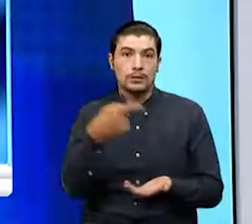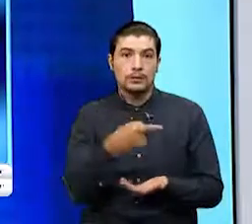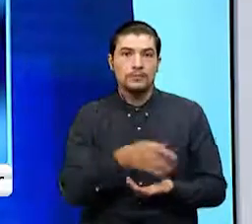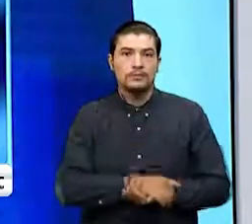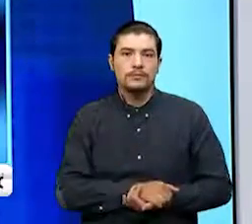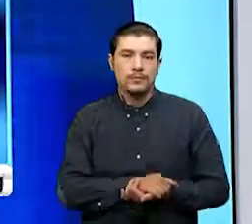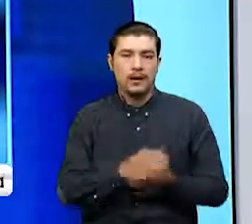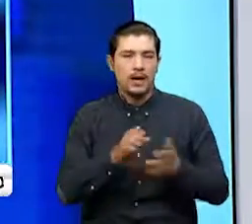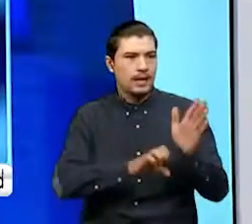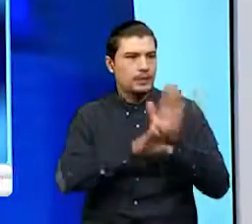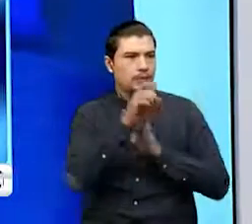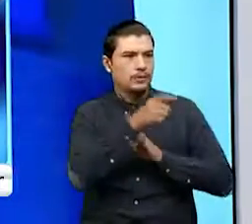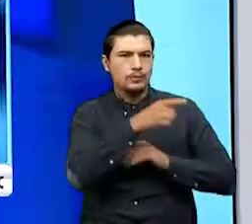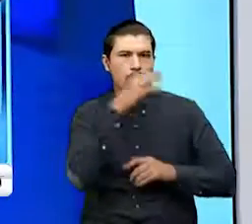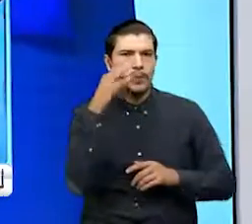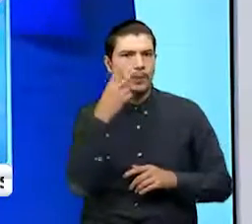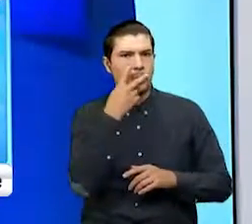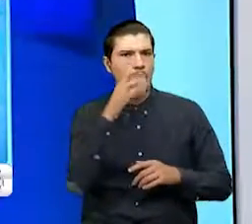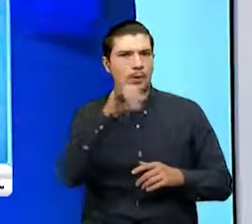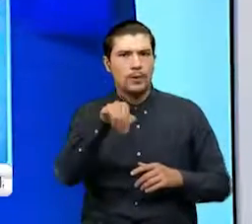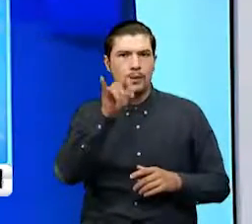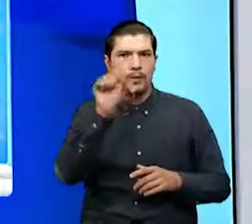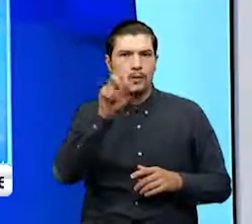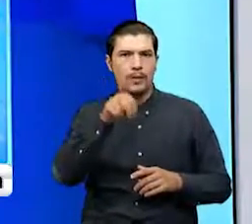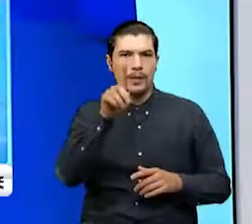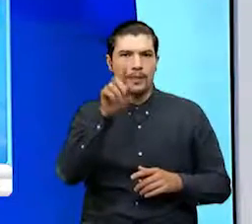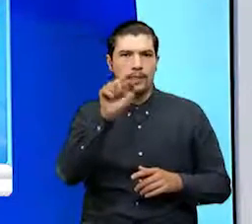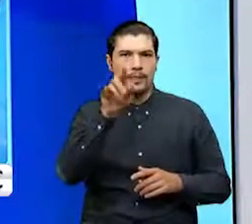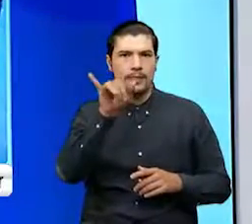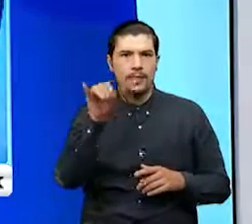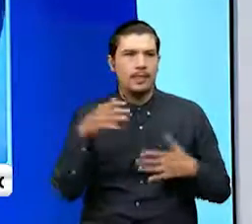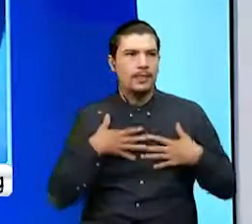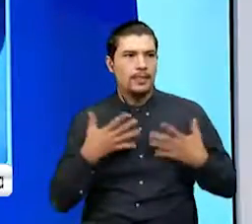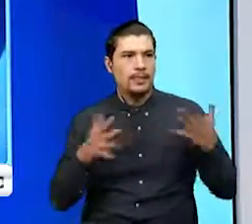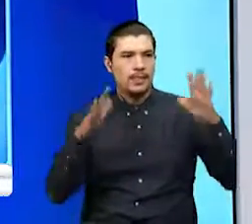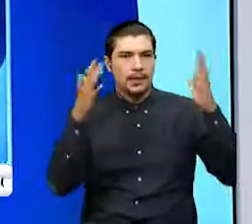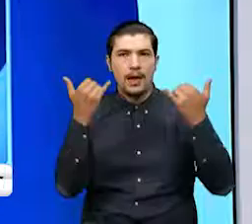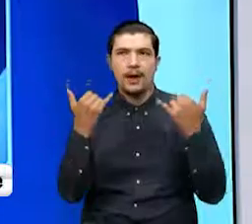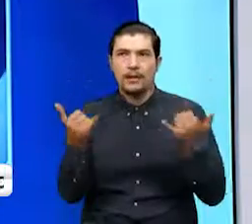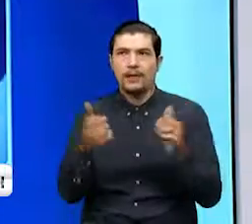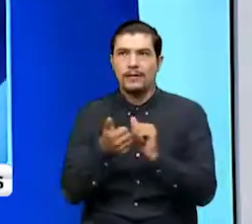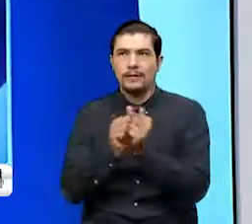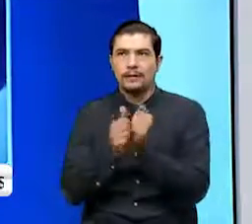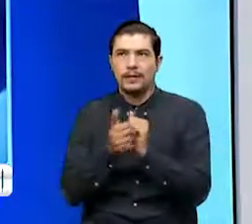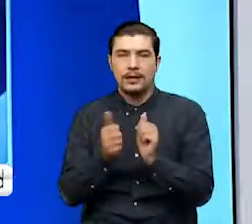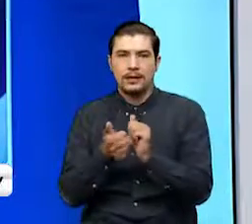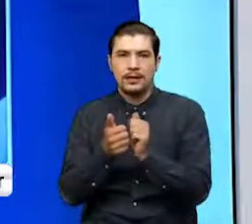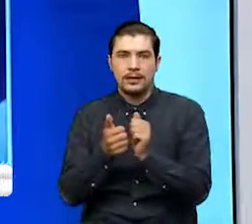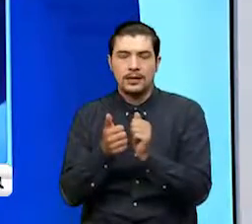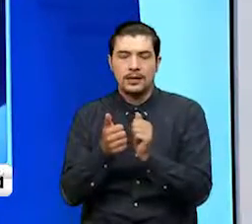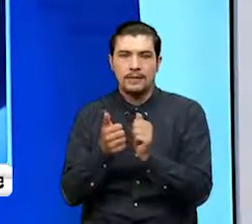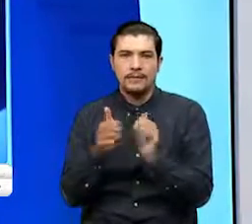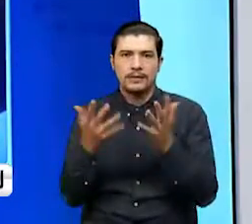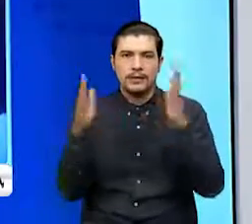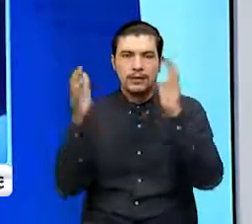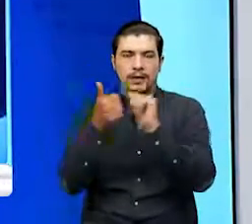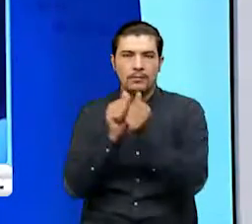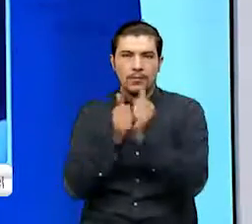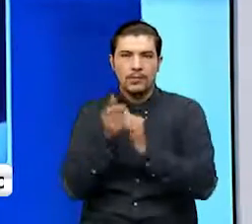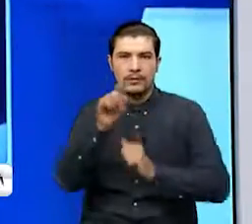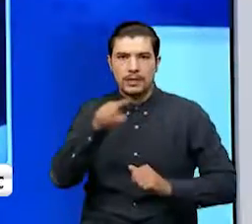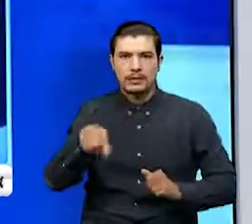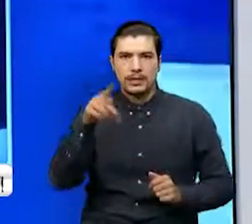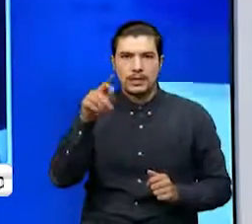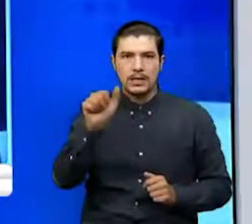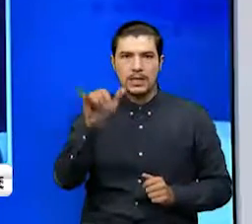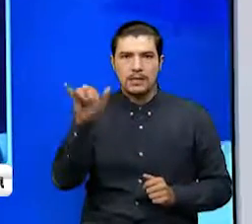los santandereanos y para la tricolor nacionales y hablamos del festival deportivo del skateboarding que se cumplirá este fin de semana en bucaramanga inicia mañana